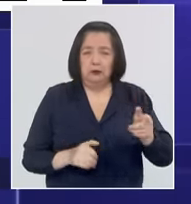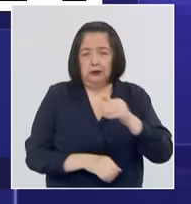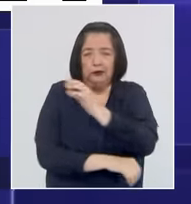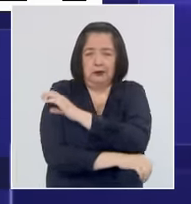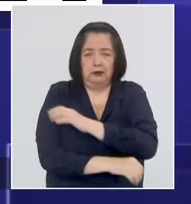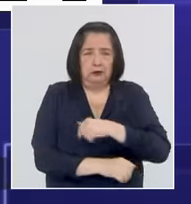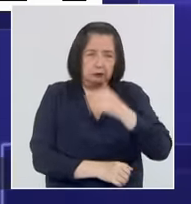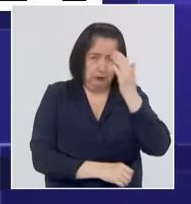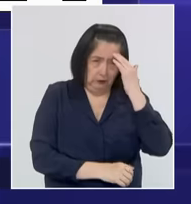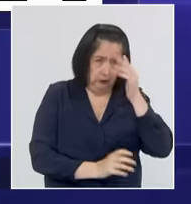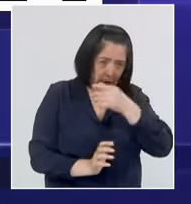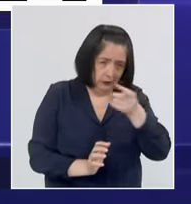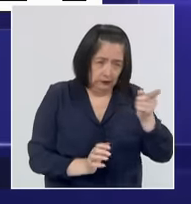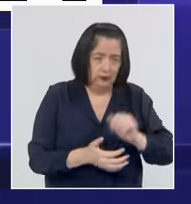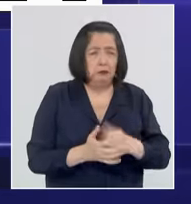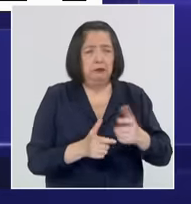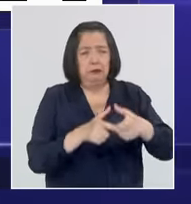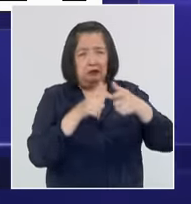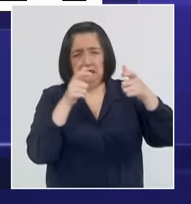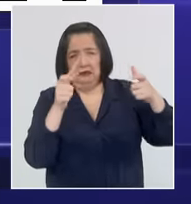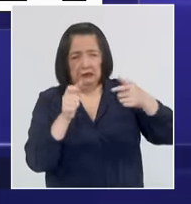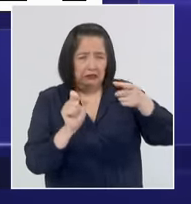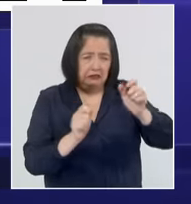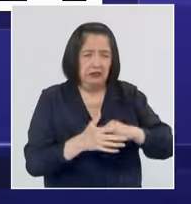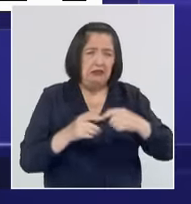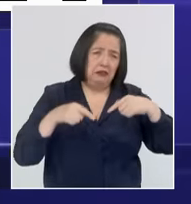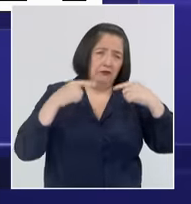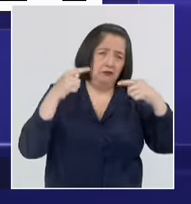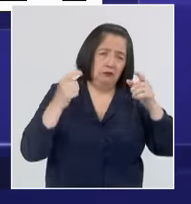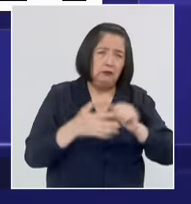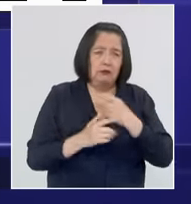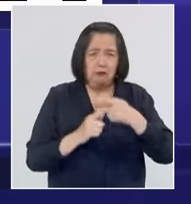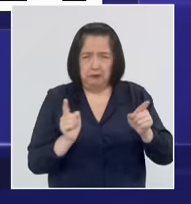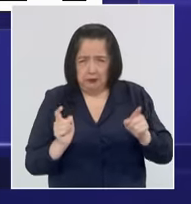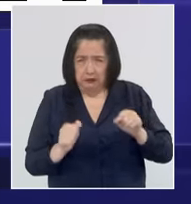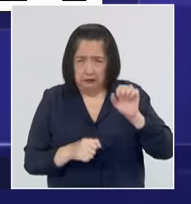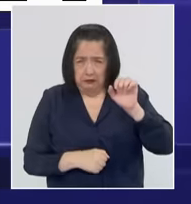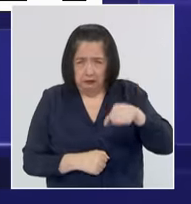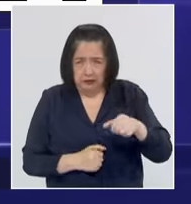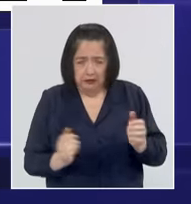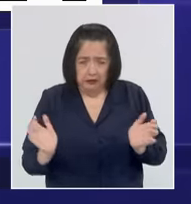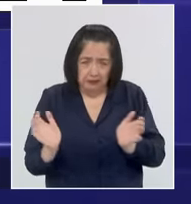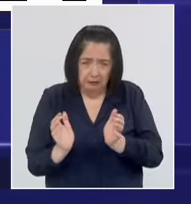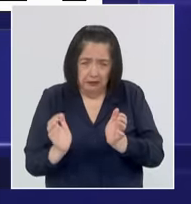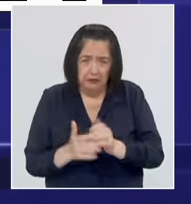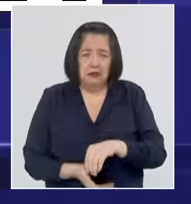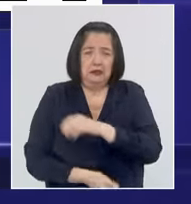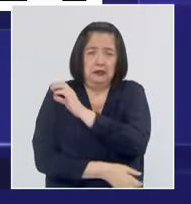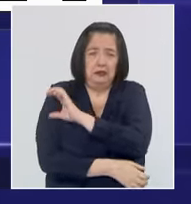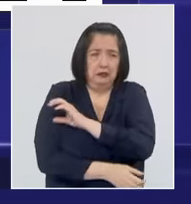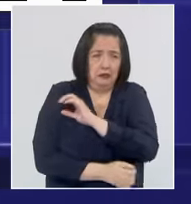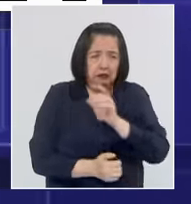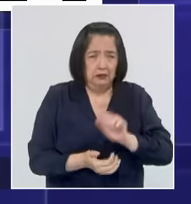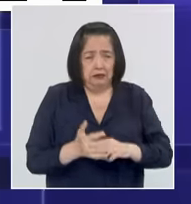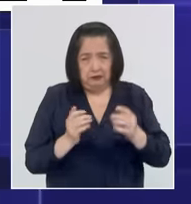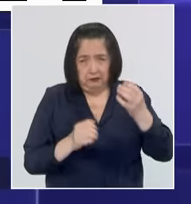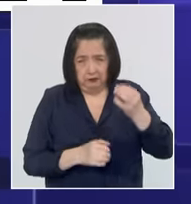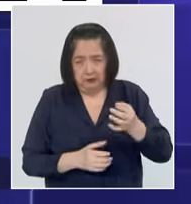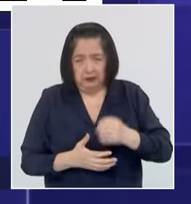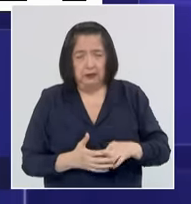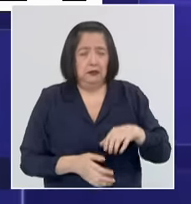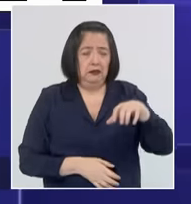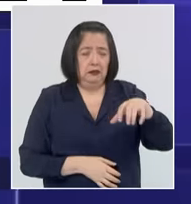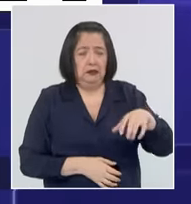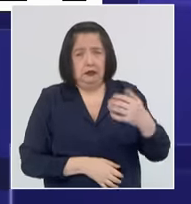sabes se dedican a la cirugía plástica, clínicas muy grandes, muy famosas, pero están estas pequeñas clínicas que eran en realidad centros